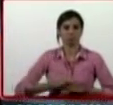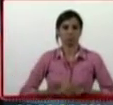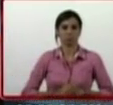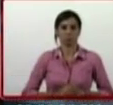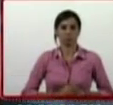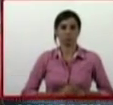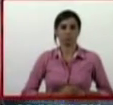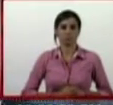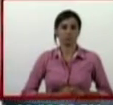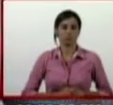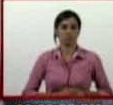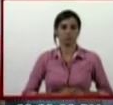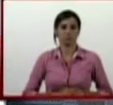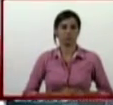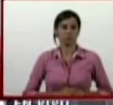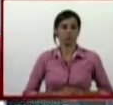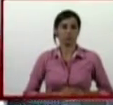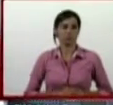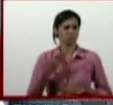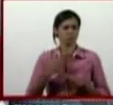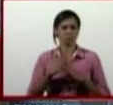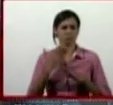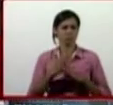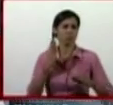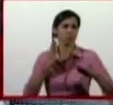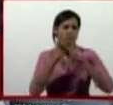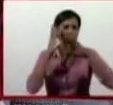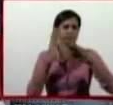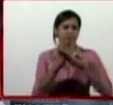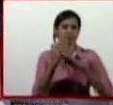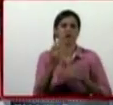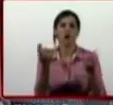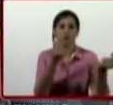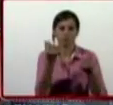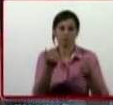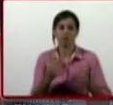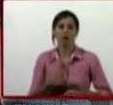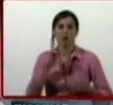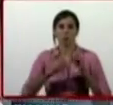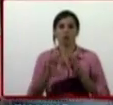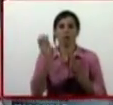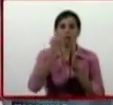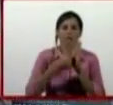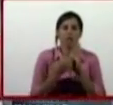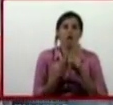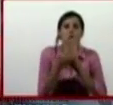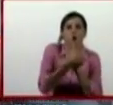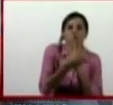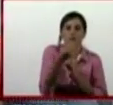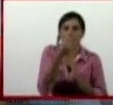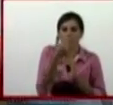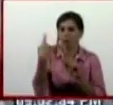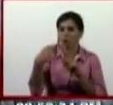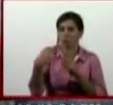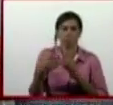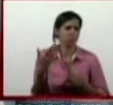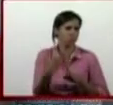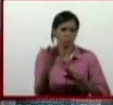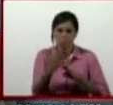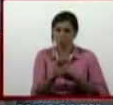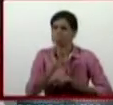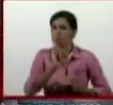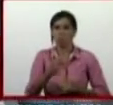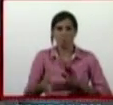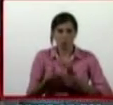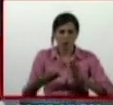A pesar de los saboteos económicos, del saboteo al abastecimiento, no han podido con nosotros, ni